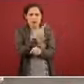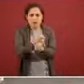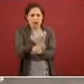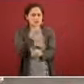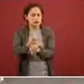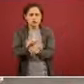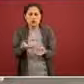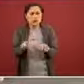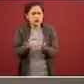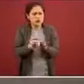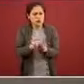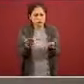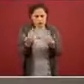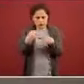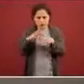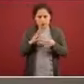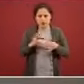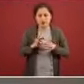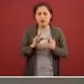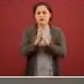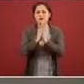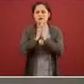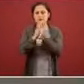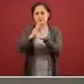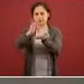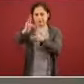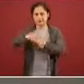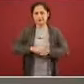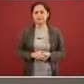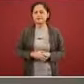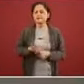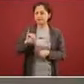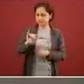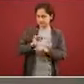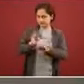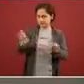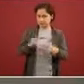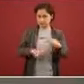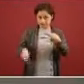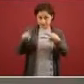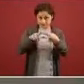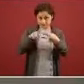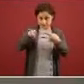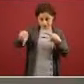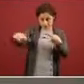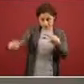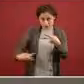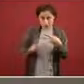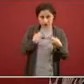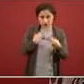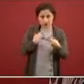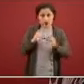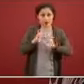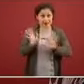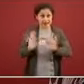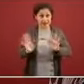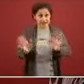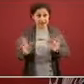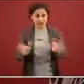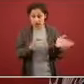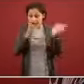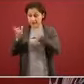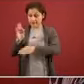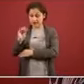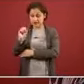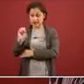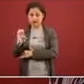el procedimiento, muchas gracias. Con mucho gusto. Sobre lo primero, no adelantemos vísperas. Cuando haya una noticia relevante, la daremos a conocer